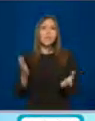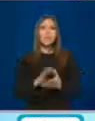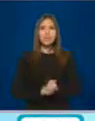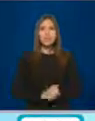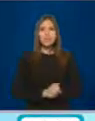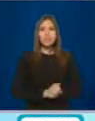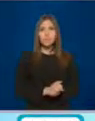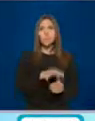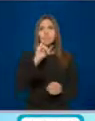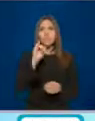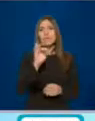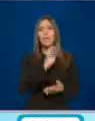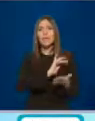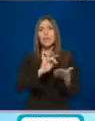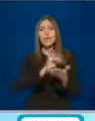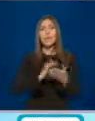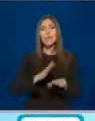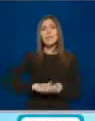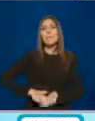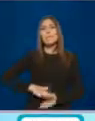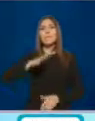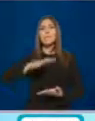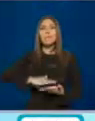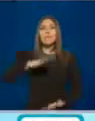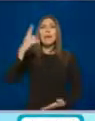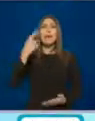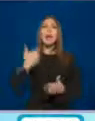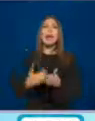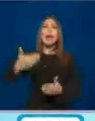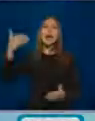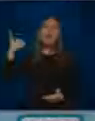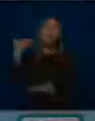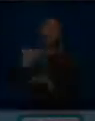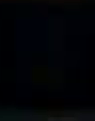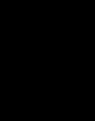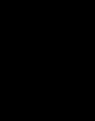otra está forma, leyendo pero se mucho lee. más lee. que antes. Pues muchísimas Vámonos. gracias, Karen. Al contrario. ¿Qué les parece?